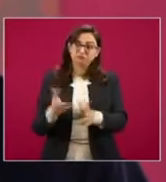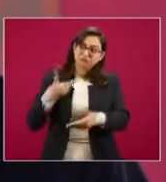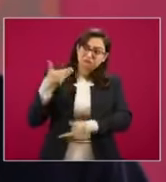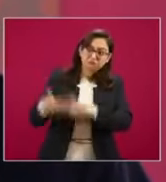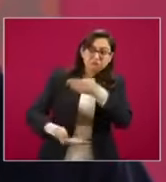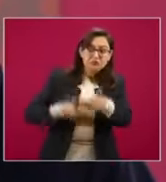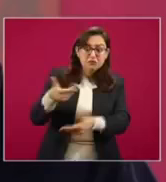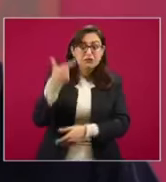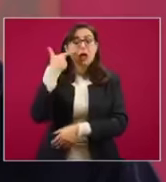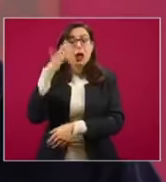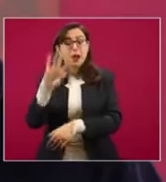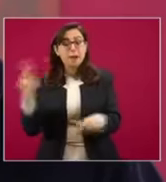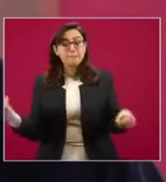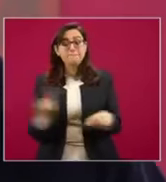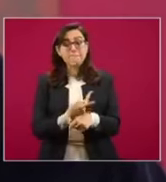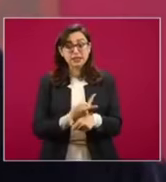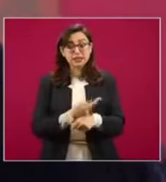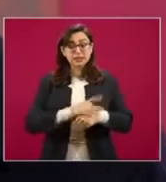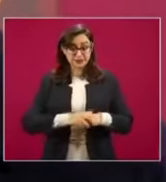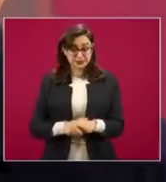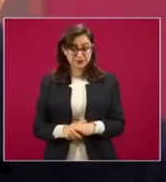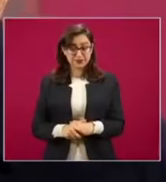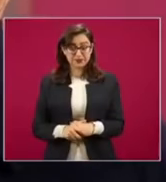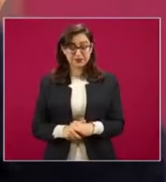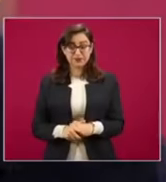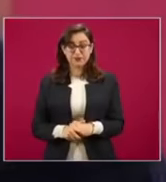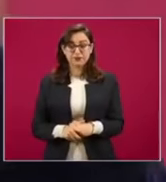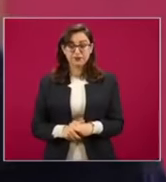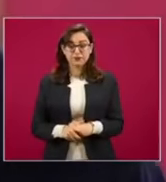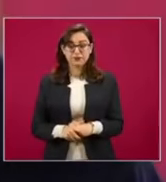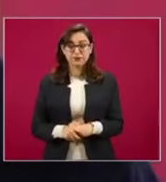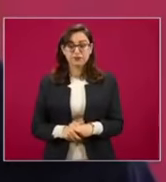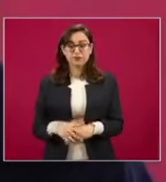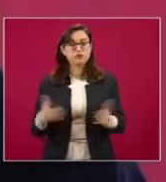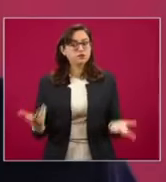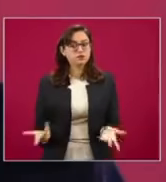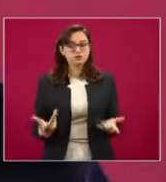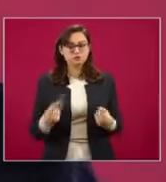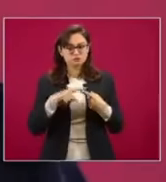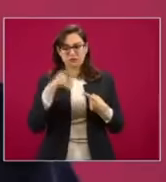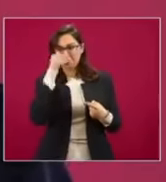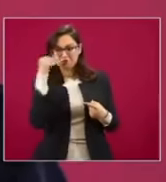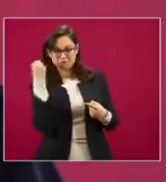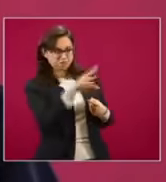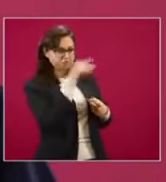resultado y no se van a fabricar delitos